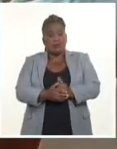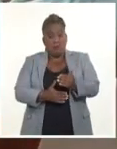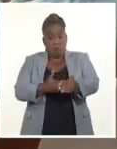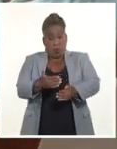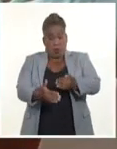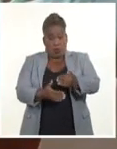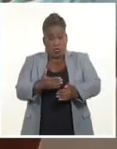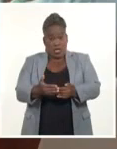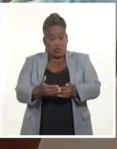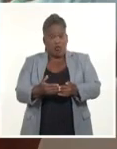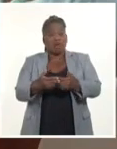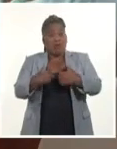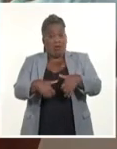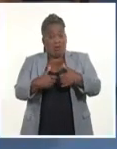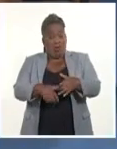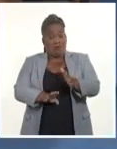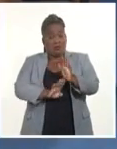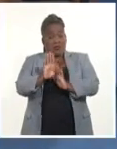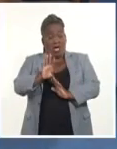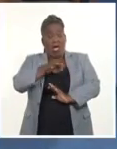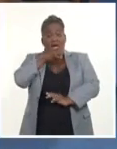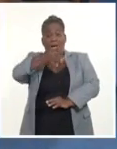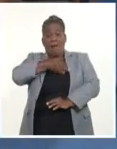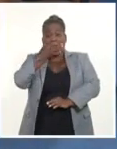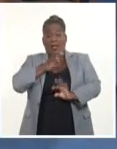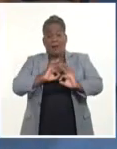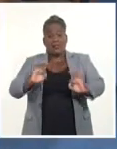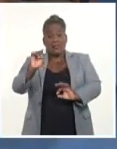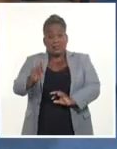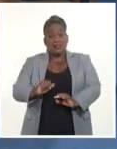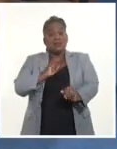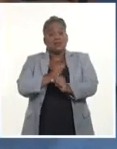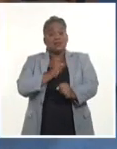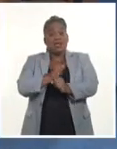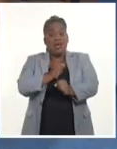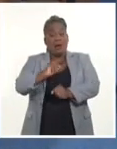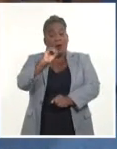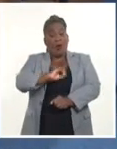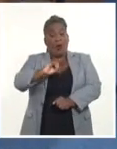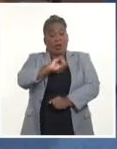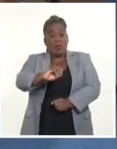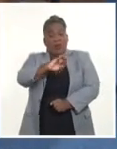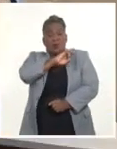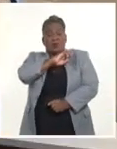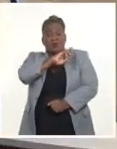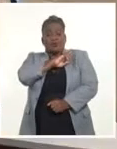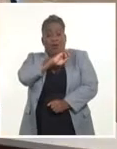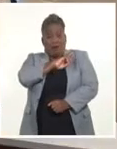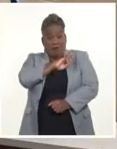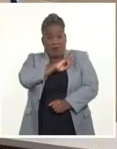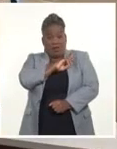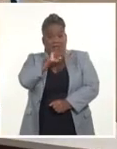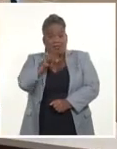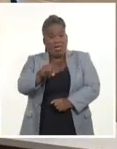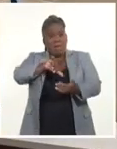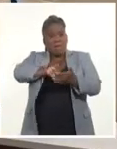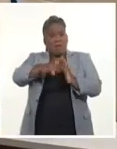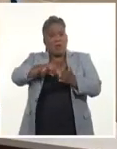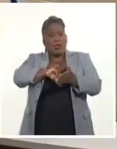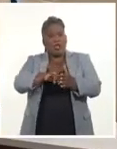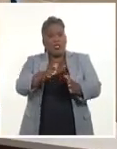de industrialización de avanzada, afirman los expertos, se trabaja con los organismos responsables de poner en práctica proyectos en